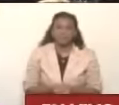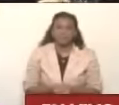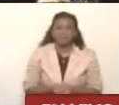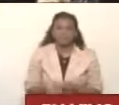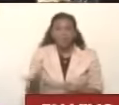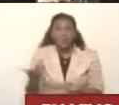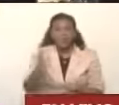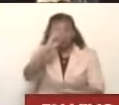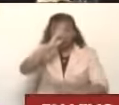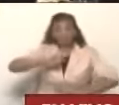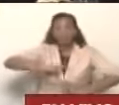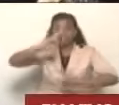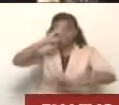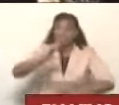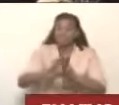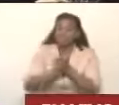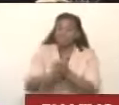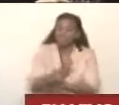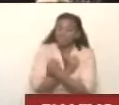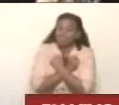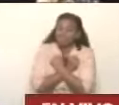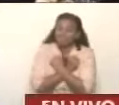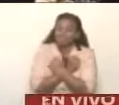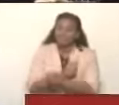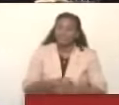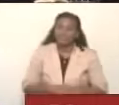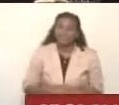Nos respetamos y nos queremos mucho.